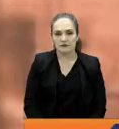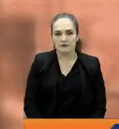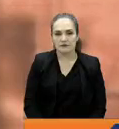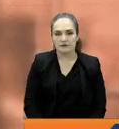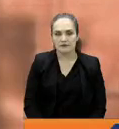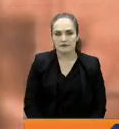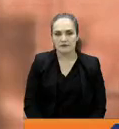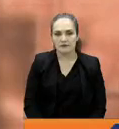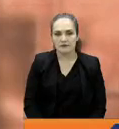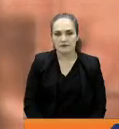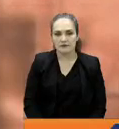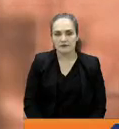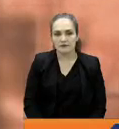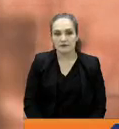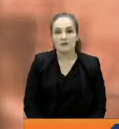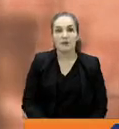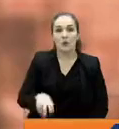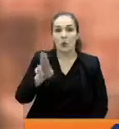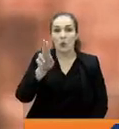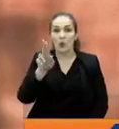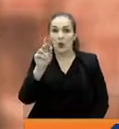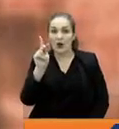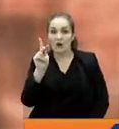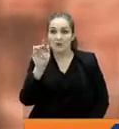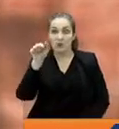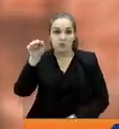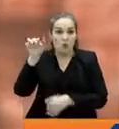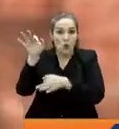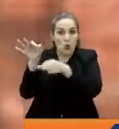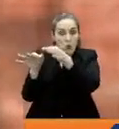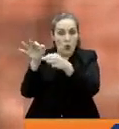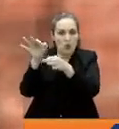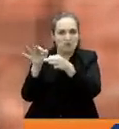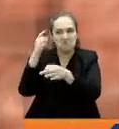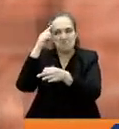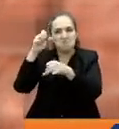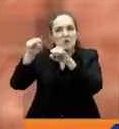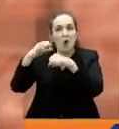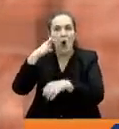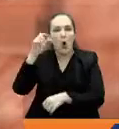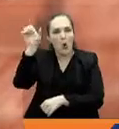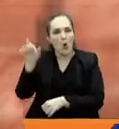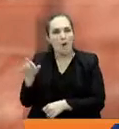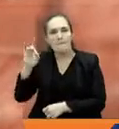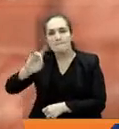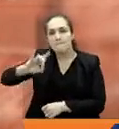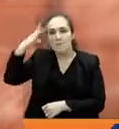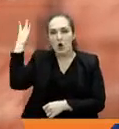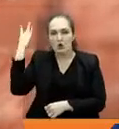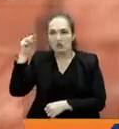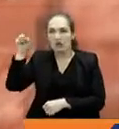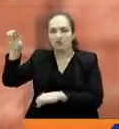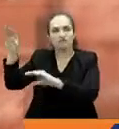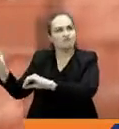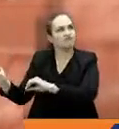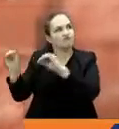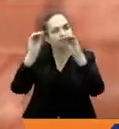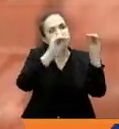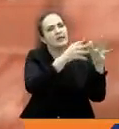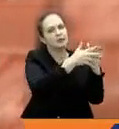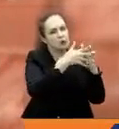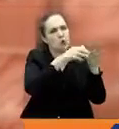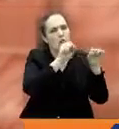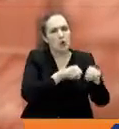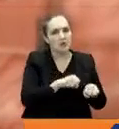La justicia británica acaba de dejar abierta la posibilidad de extradición a Estados Unidos de Julian Assange, al descartar que la vida del activista